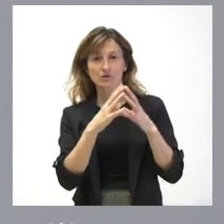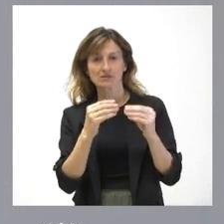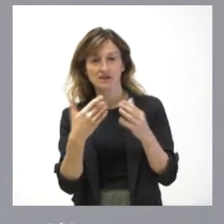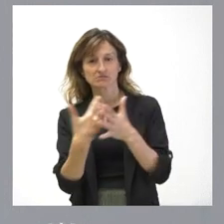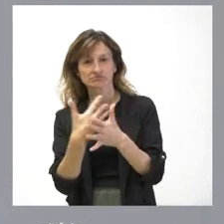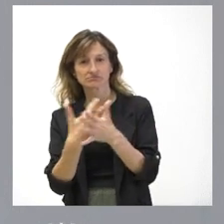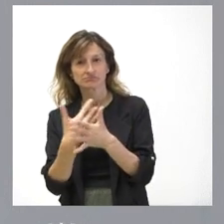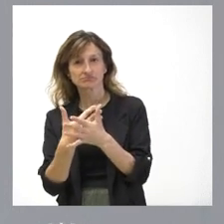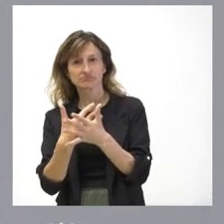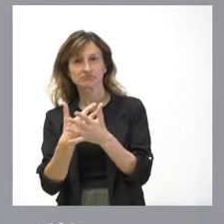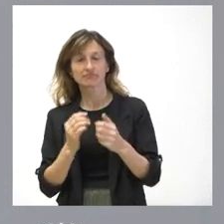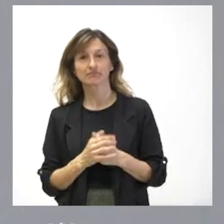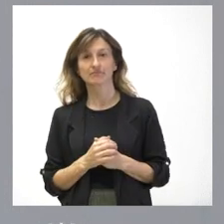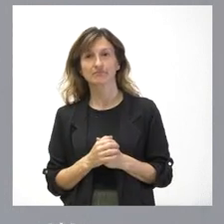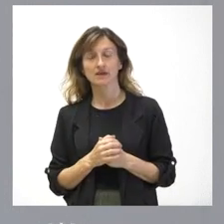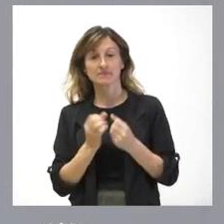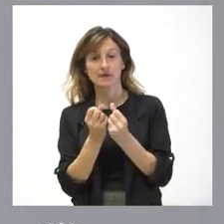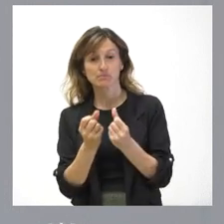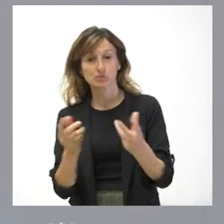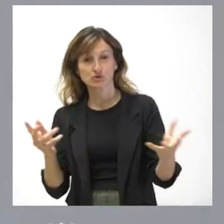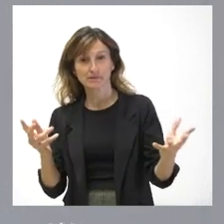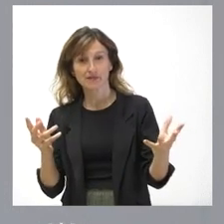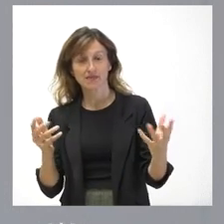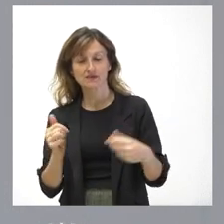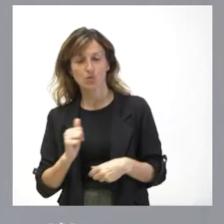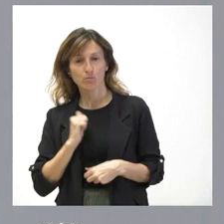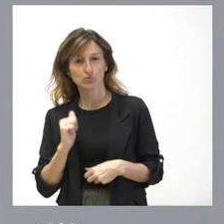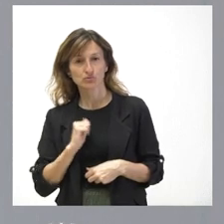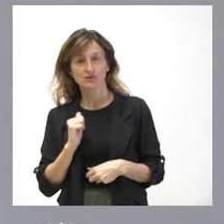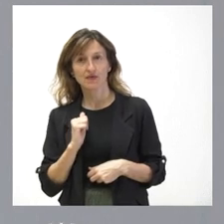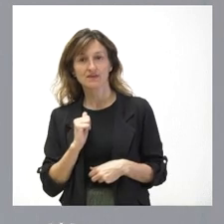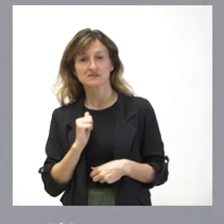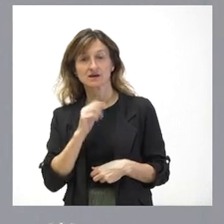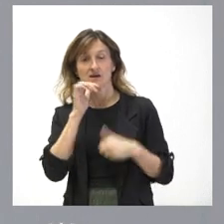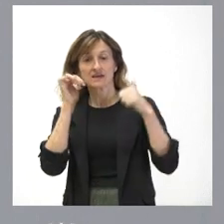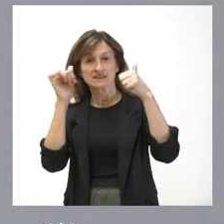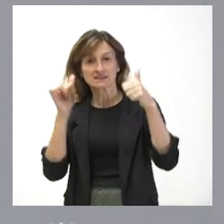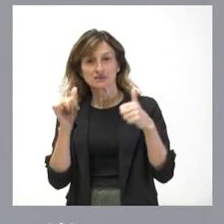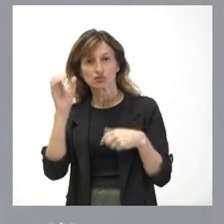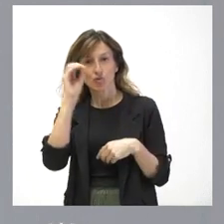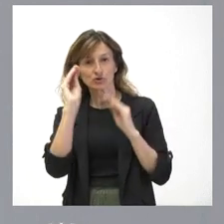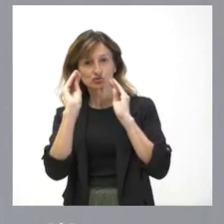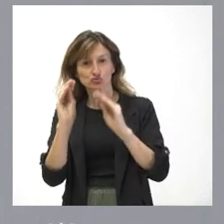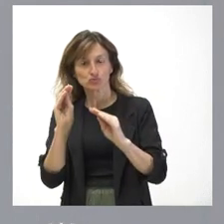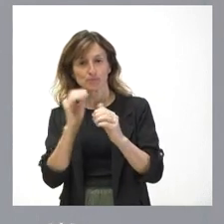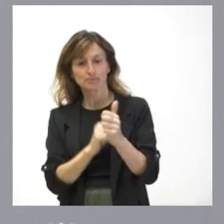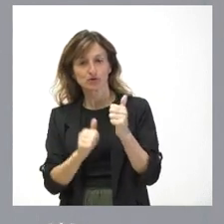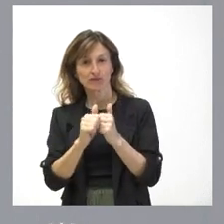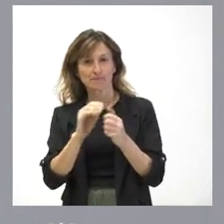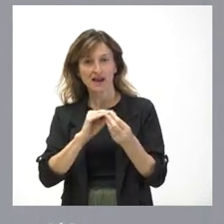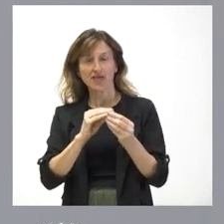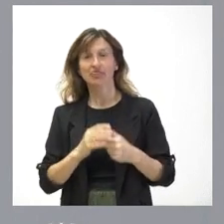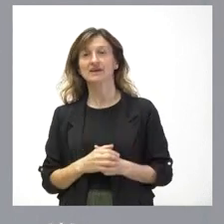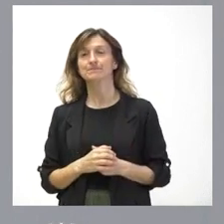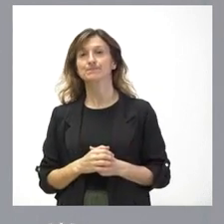eh dentro de todas las posibilidades dentro de todas las oportunidades que tienen Cuáles son aquellos títulos que para ellos son prioritarios a la hora de poderse implantar